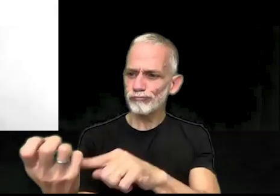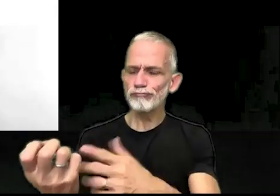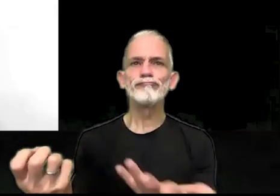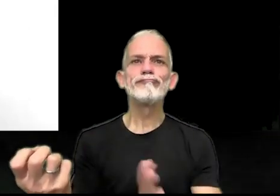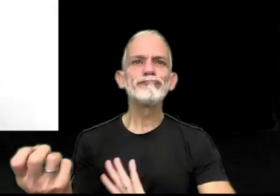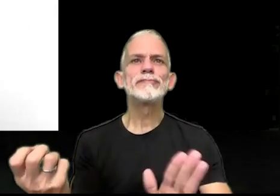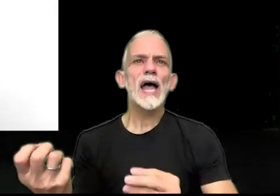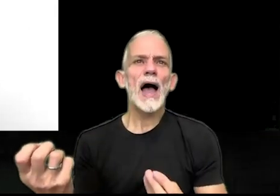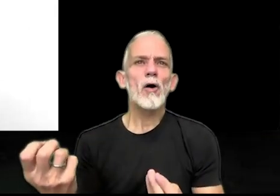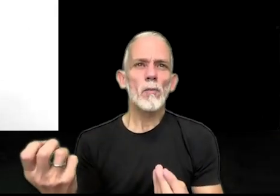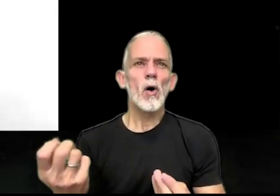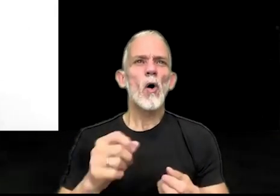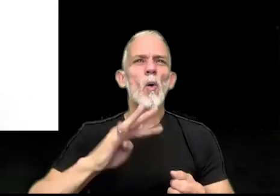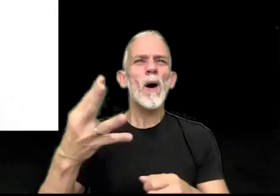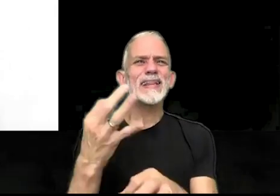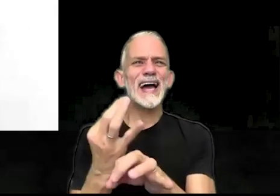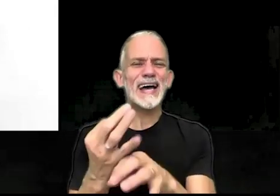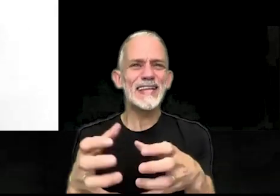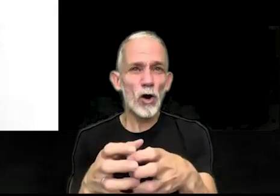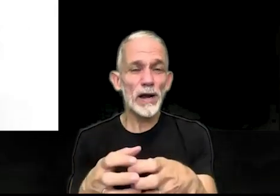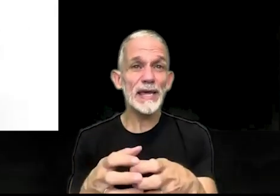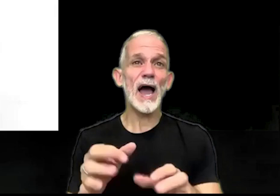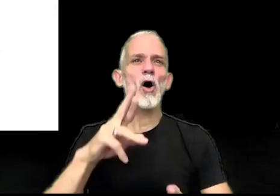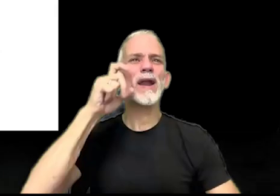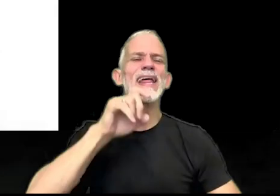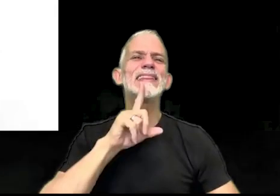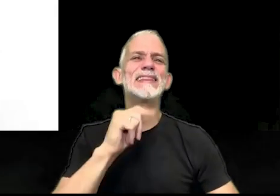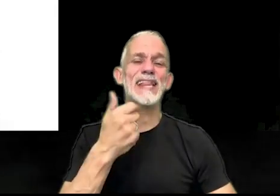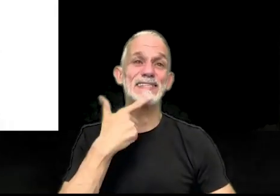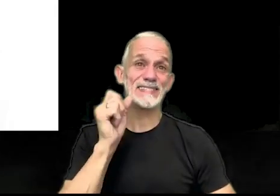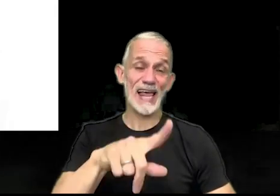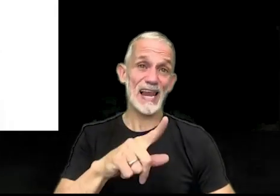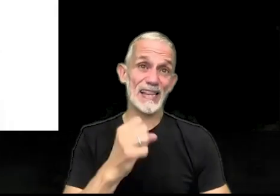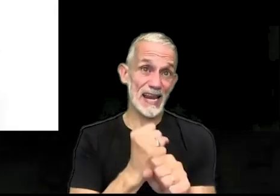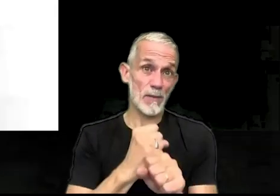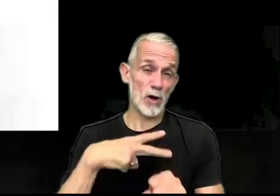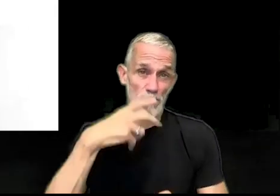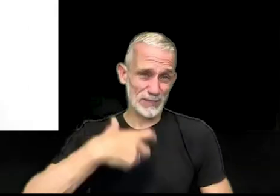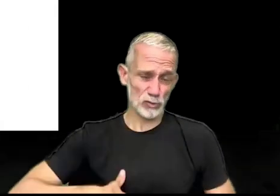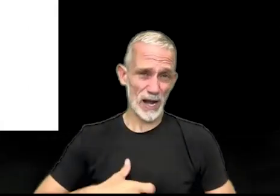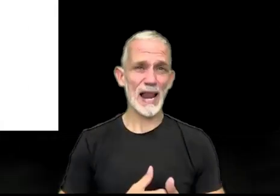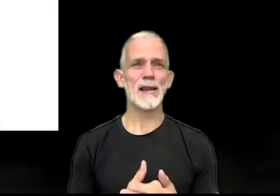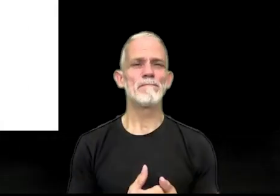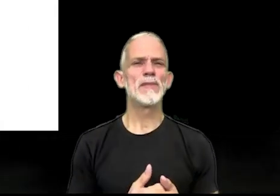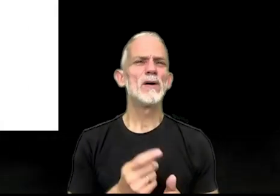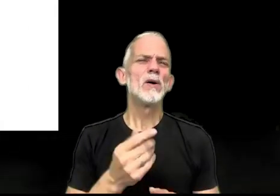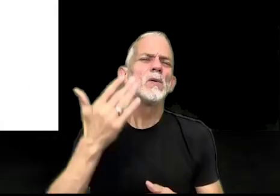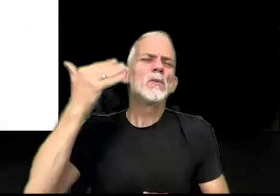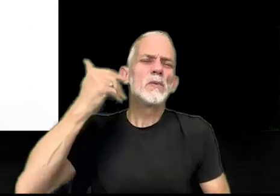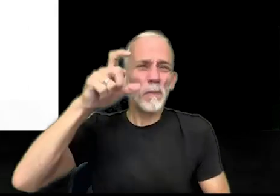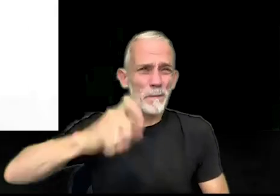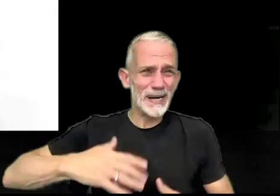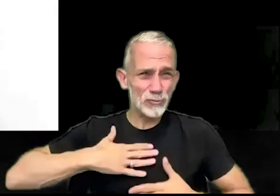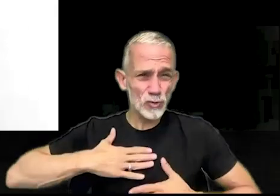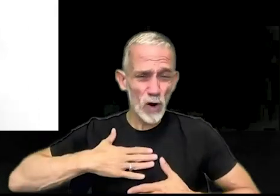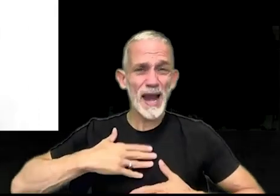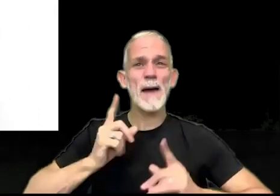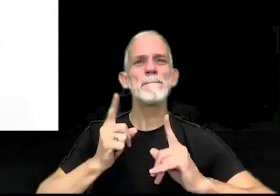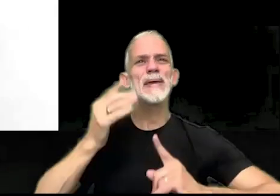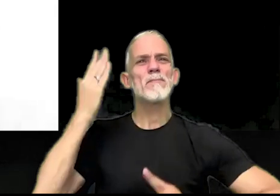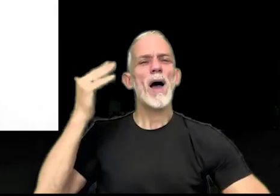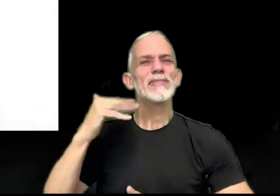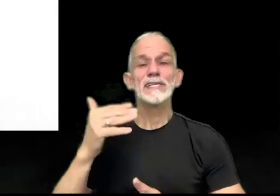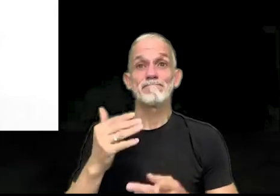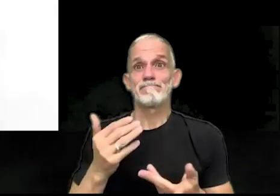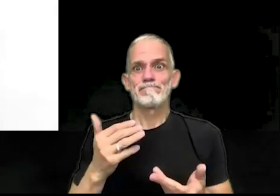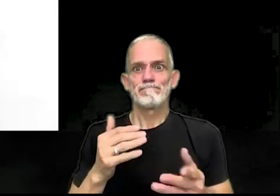retenciones en la cuarta categoría o rentas del trabajo personal. Originalmente, esa persona que